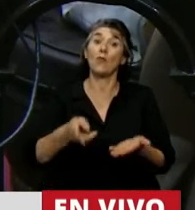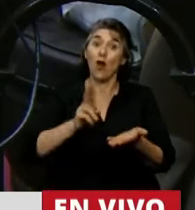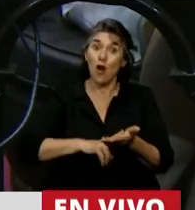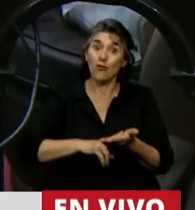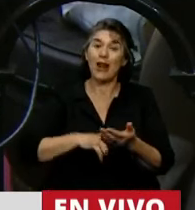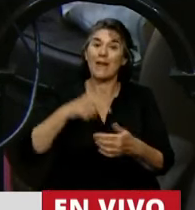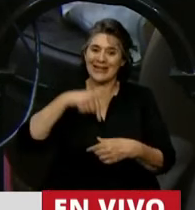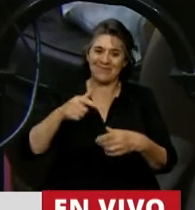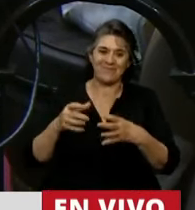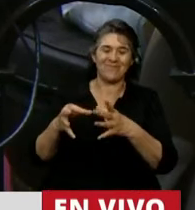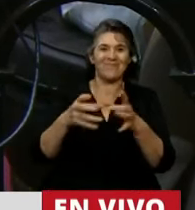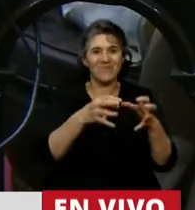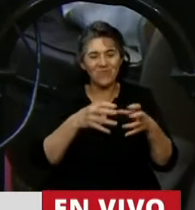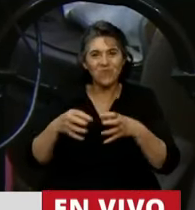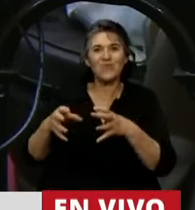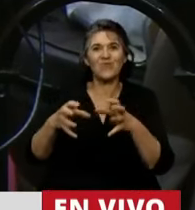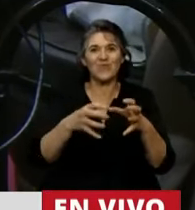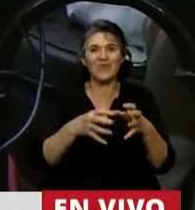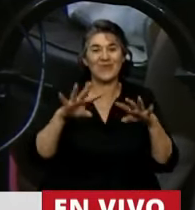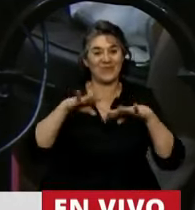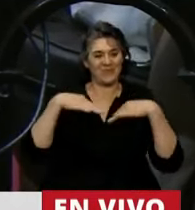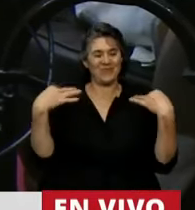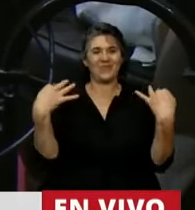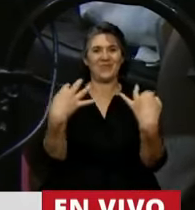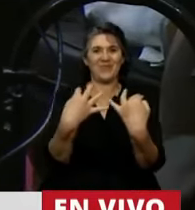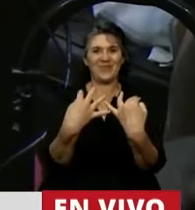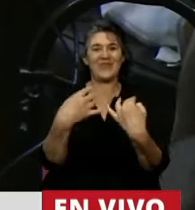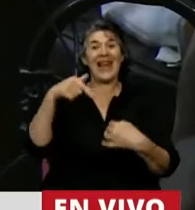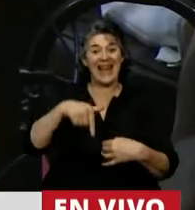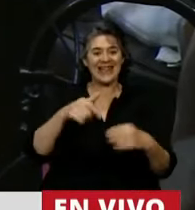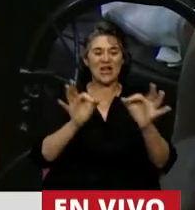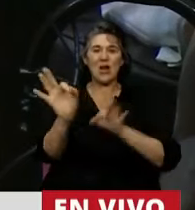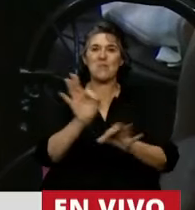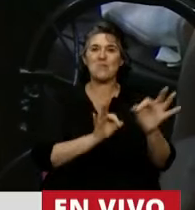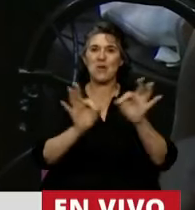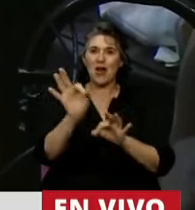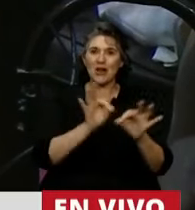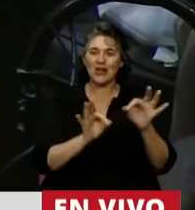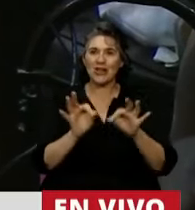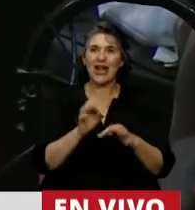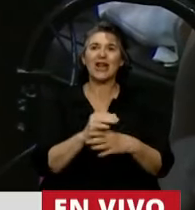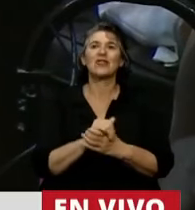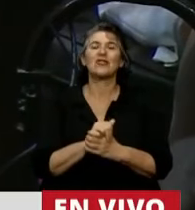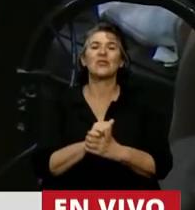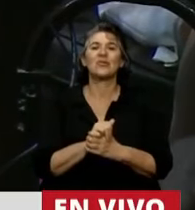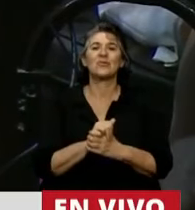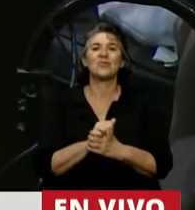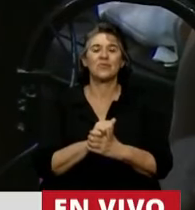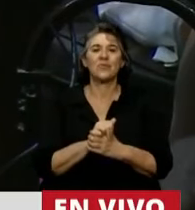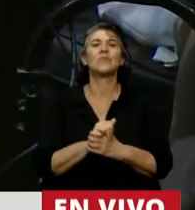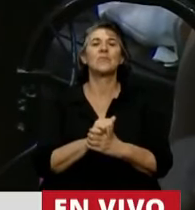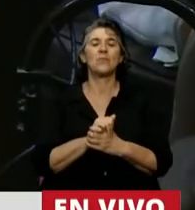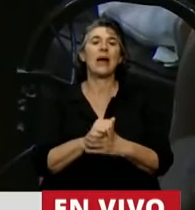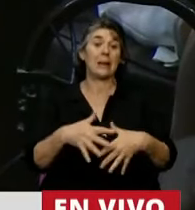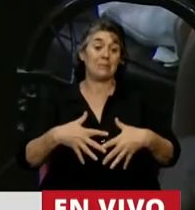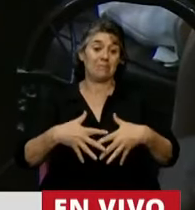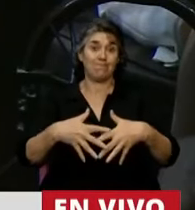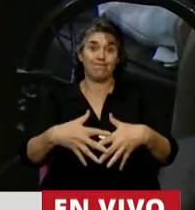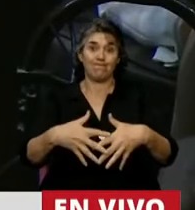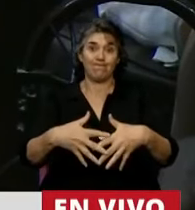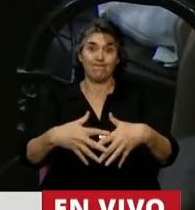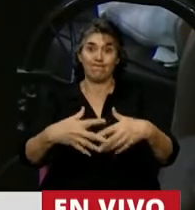este recinto este proyecto que establece el acceso para la interrupción voluntaria